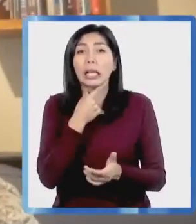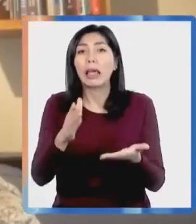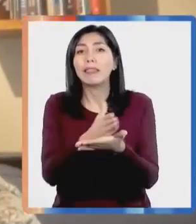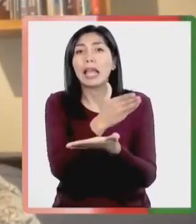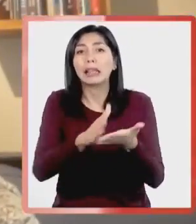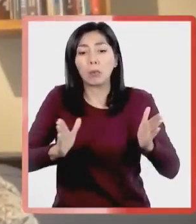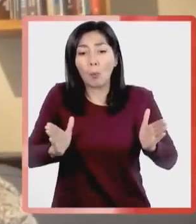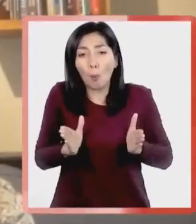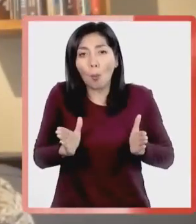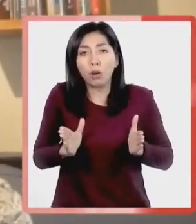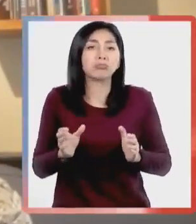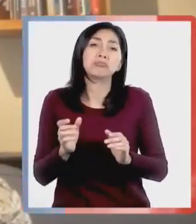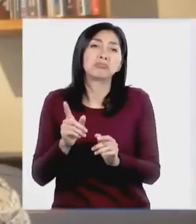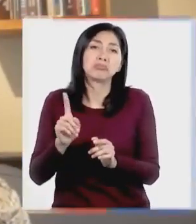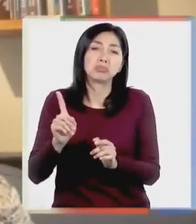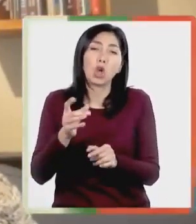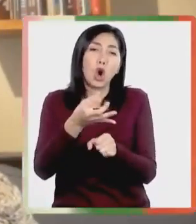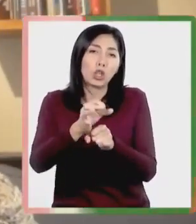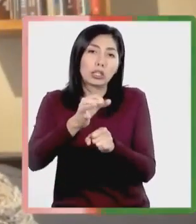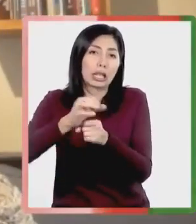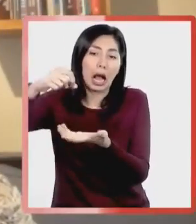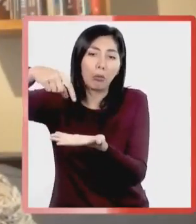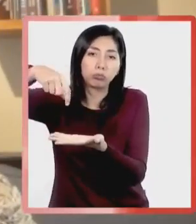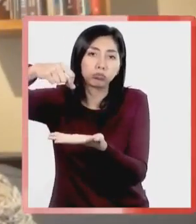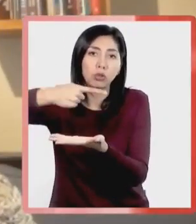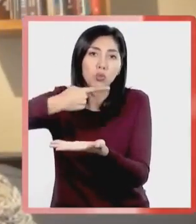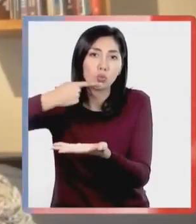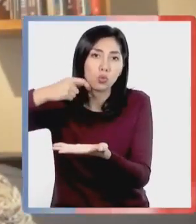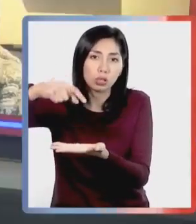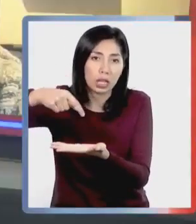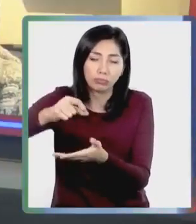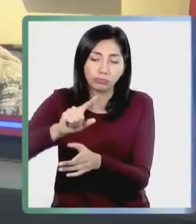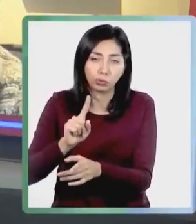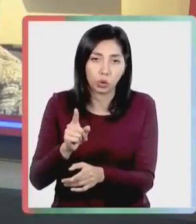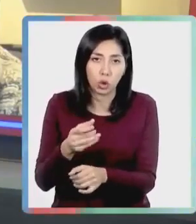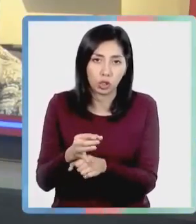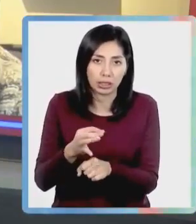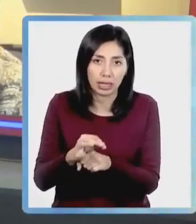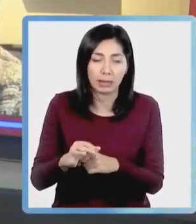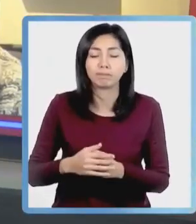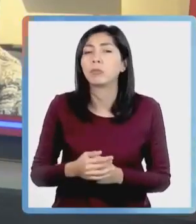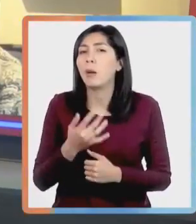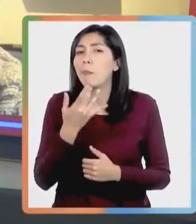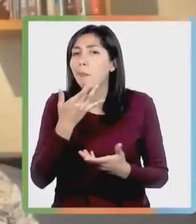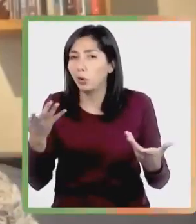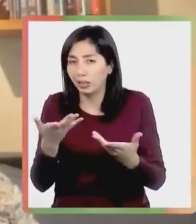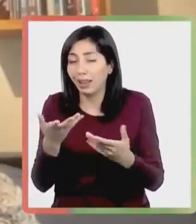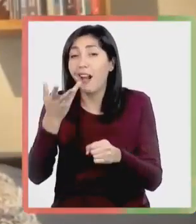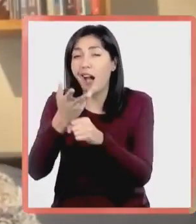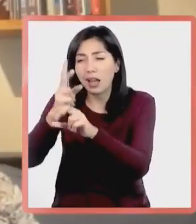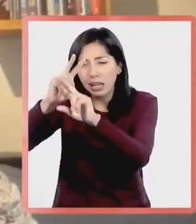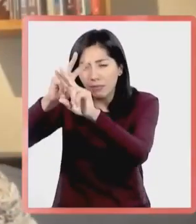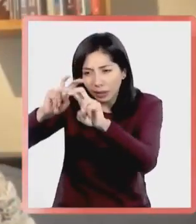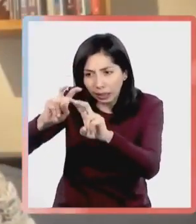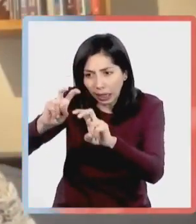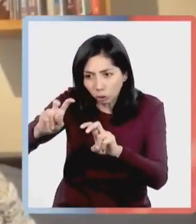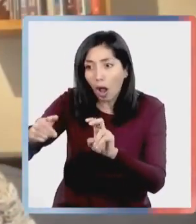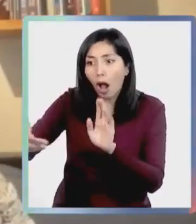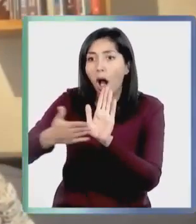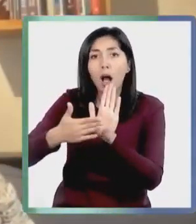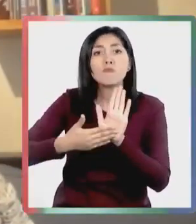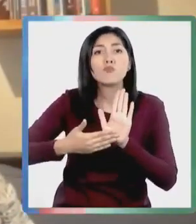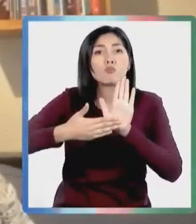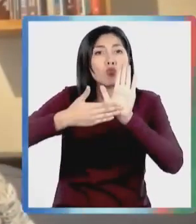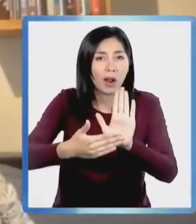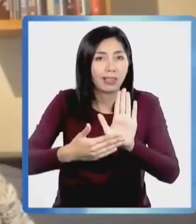control del peso. Eso es lo que es la recomendación de la Organización Mundial de la Salud. ¿Por qué? Porque hay estudios grandes